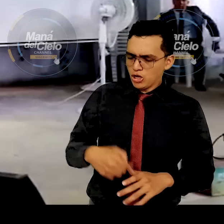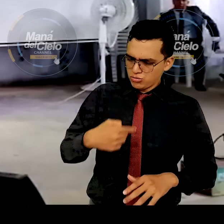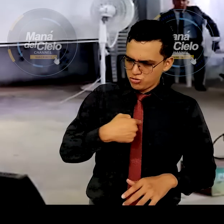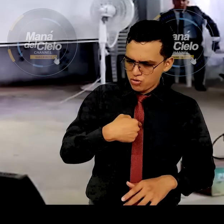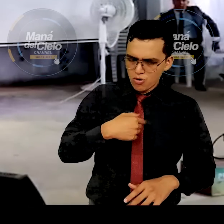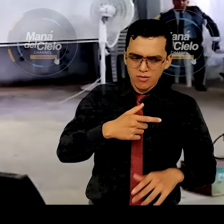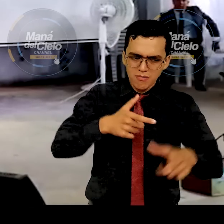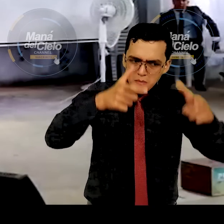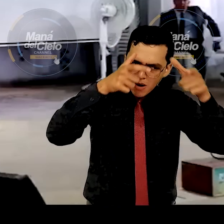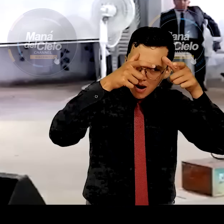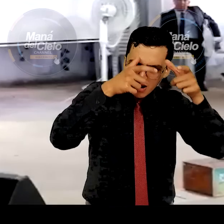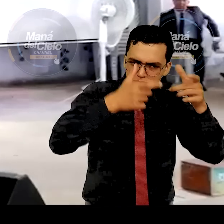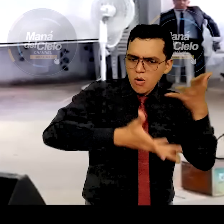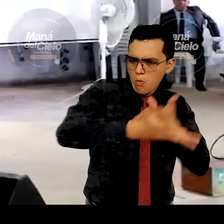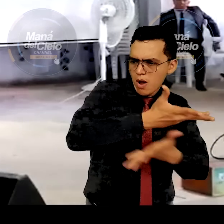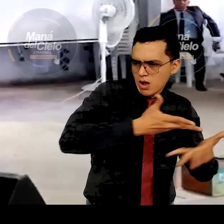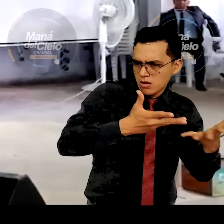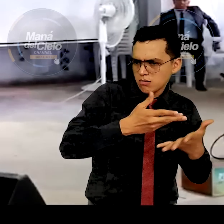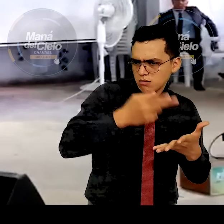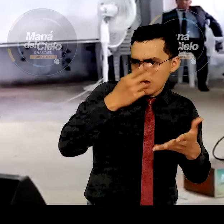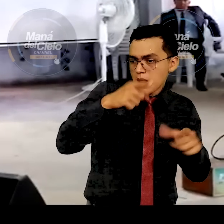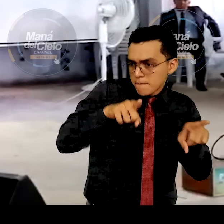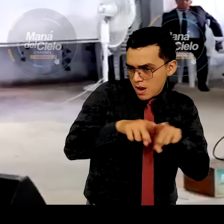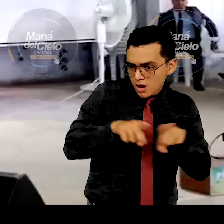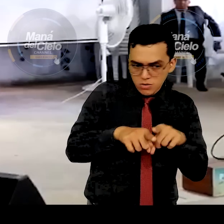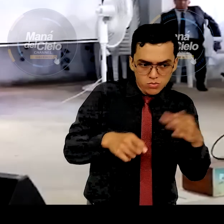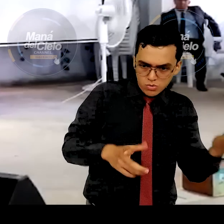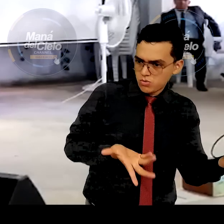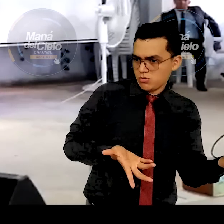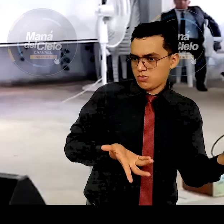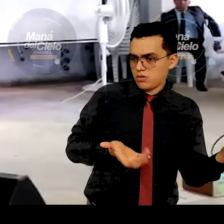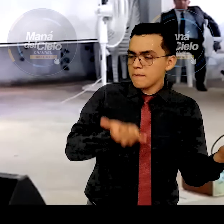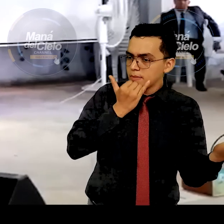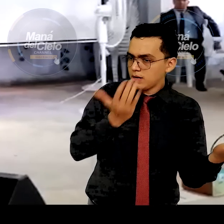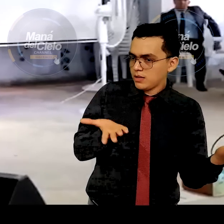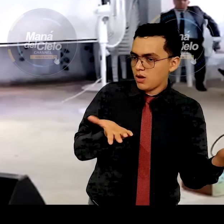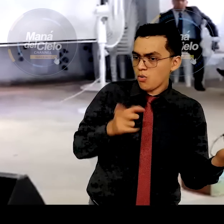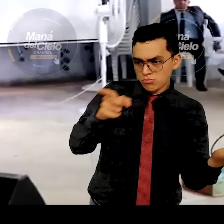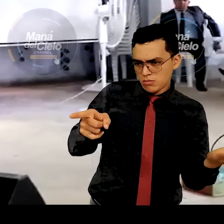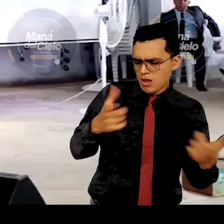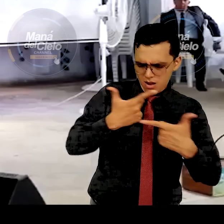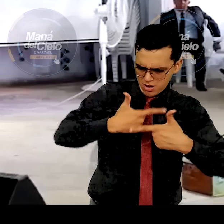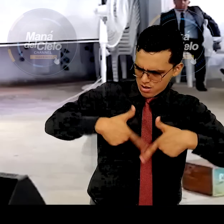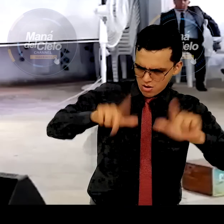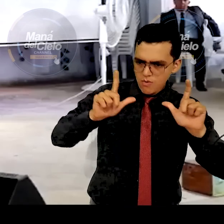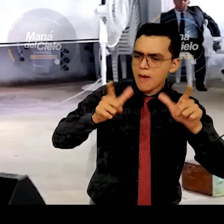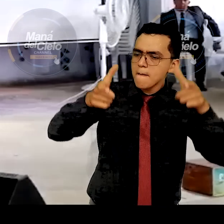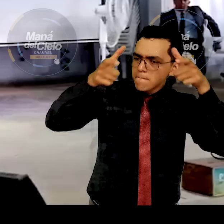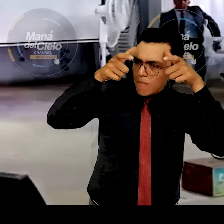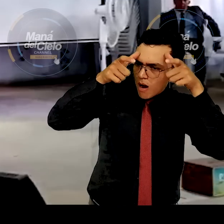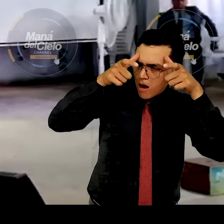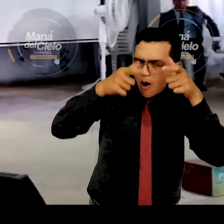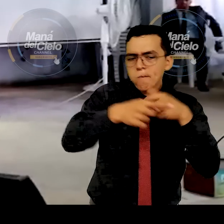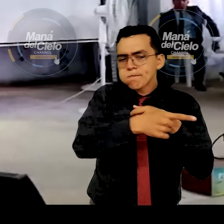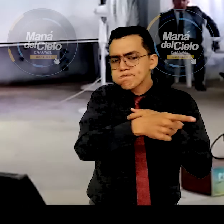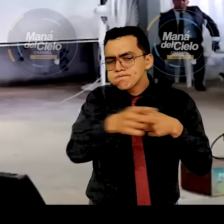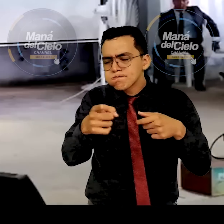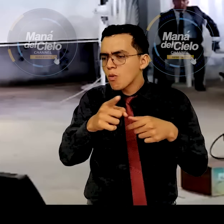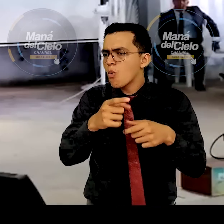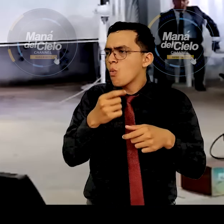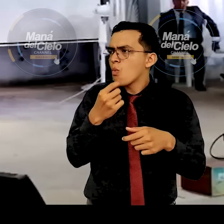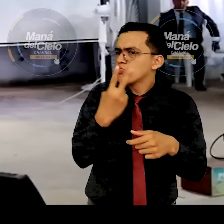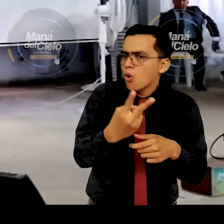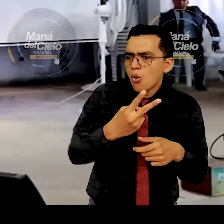de los tuyos y le hice una fiesta a tu hermano porque pues estaba muerto y vive. Pero todos esos toros son